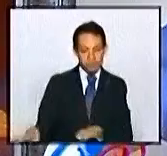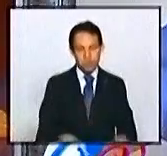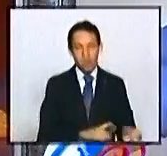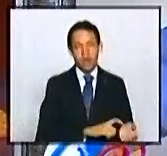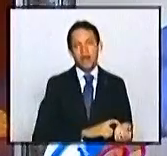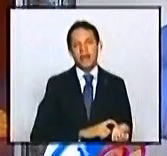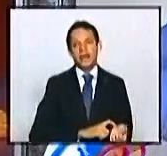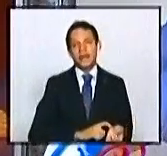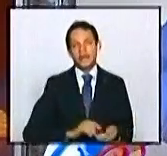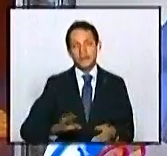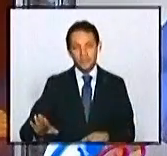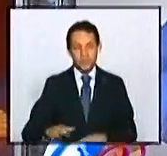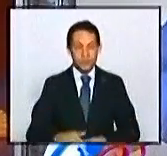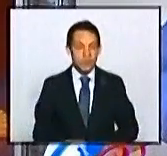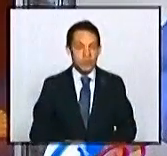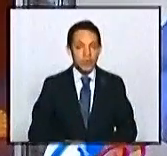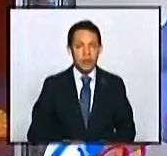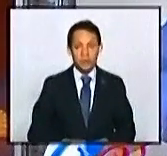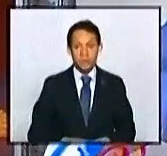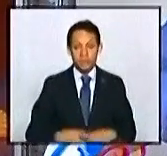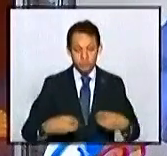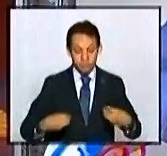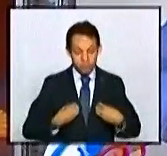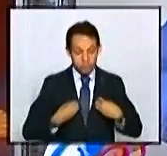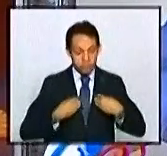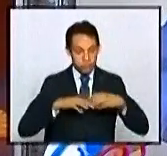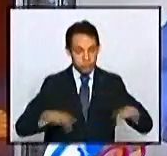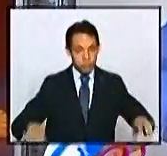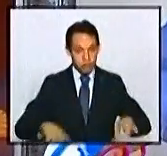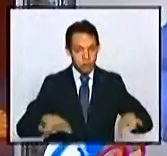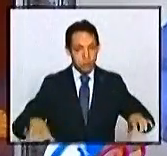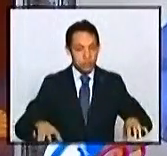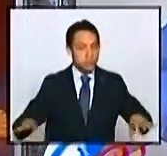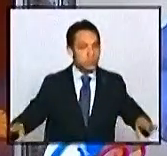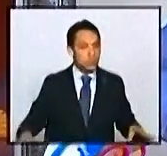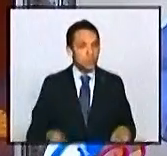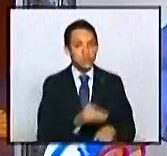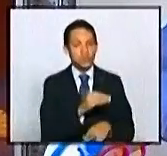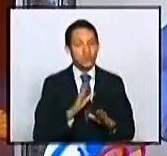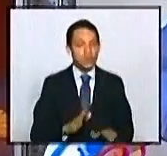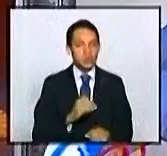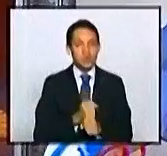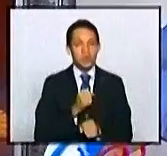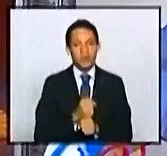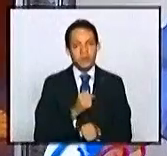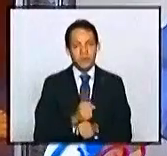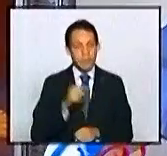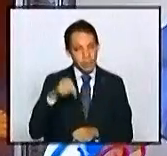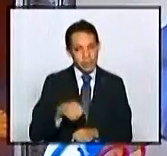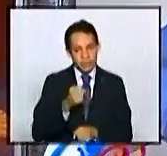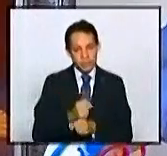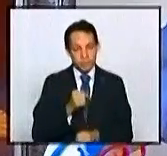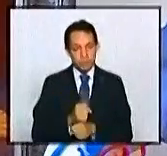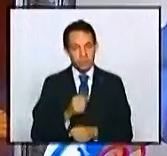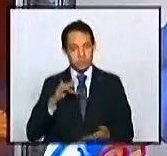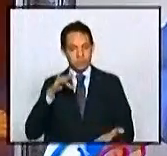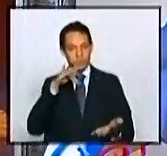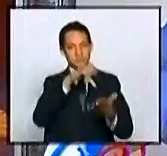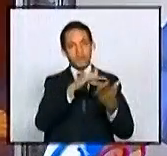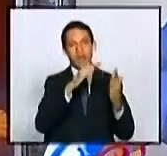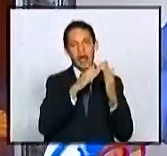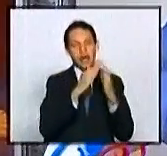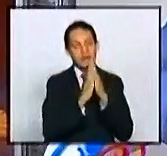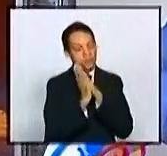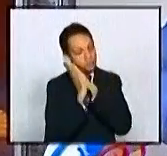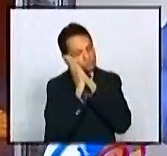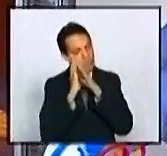Miren, la gran parte de nuestra vida es en el sitio laboral. Uno va a la casa a dormir y a